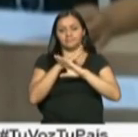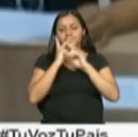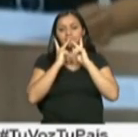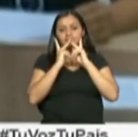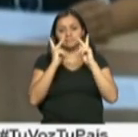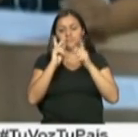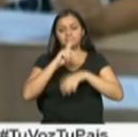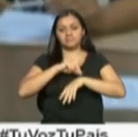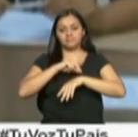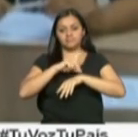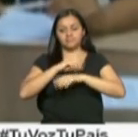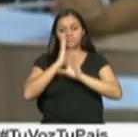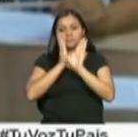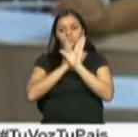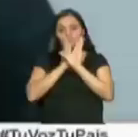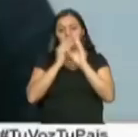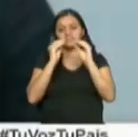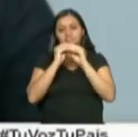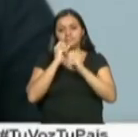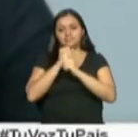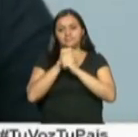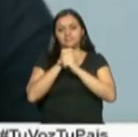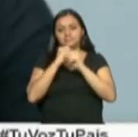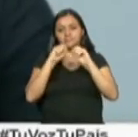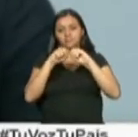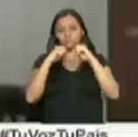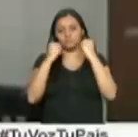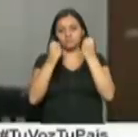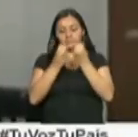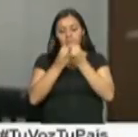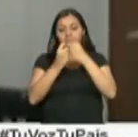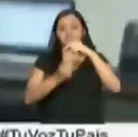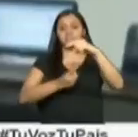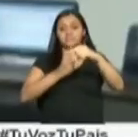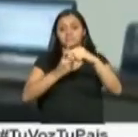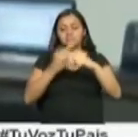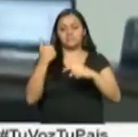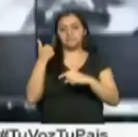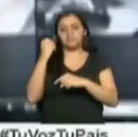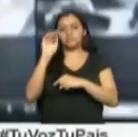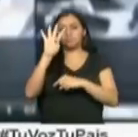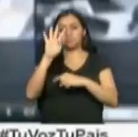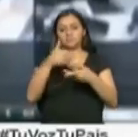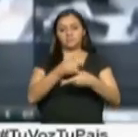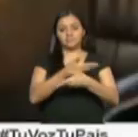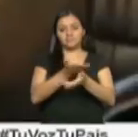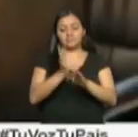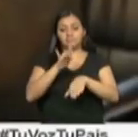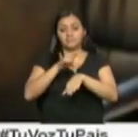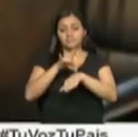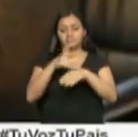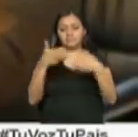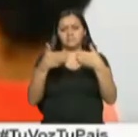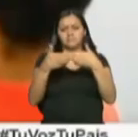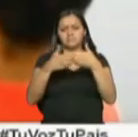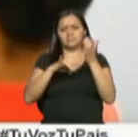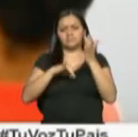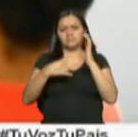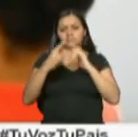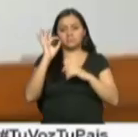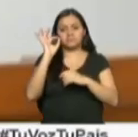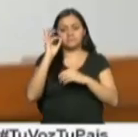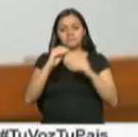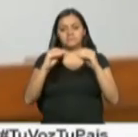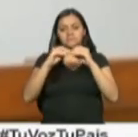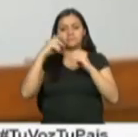públicos, médicos, psicólogos y trabajadores sociales. Además, cuenta con 4 salas de audiencia equipadas con tecnología de punta